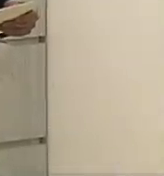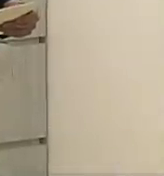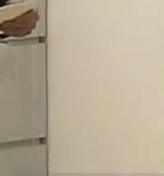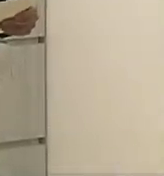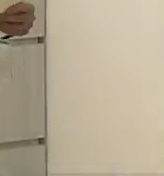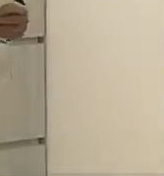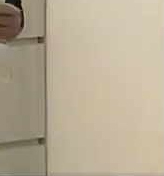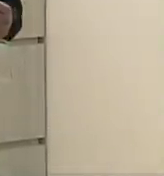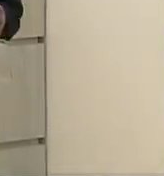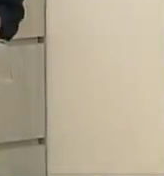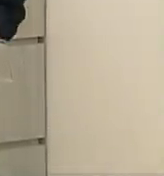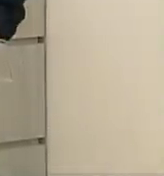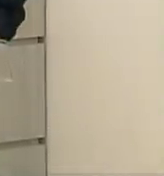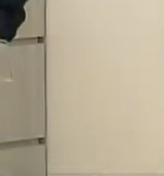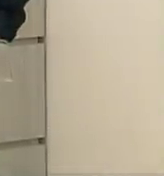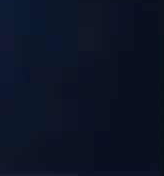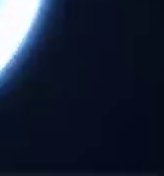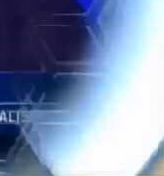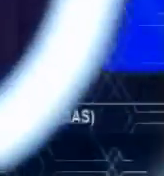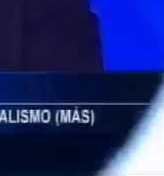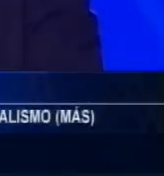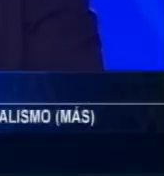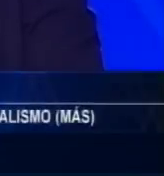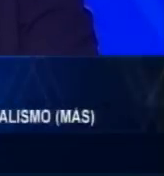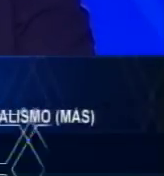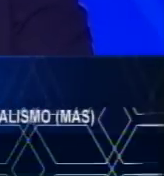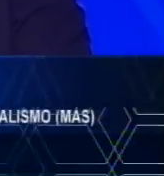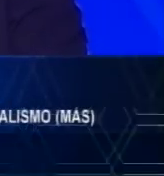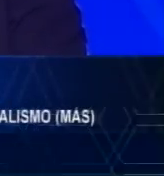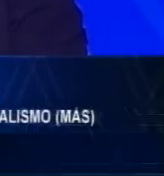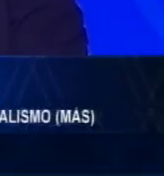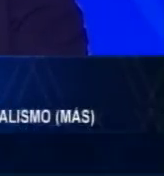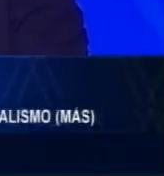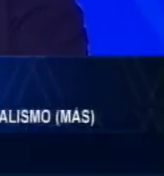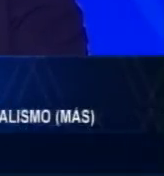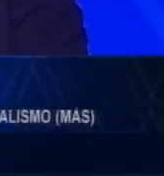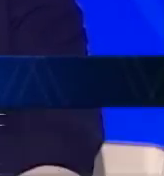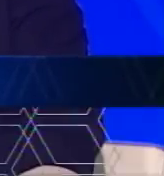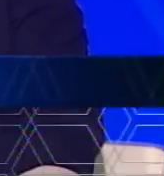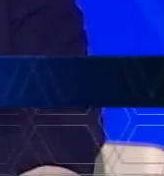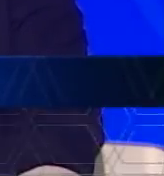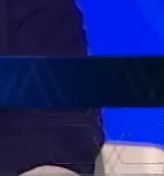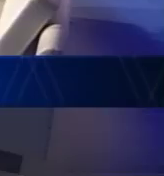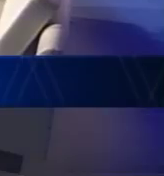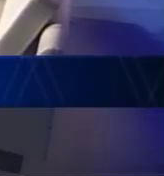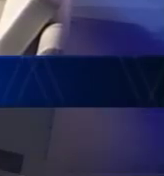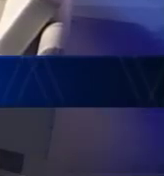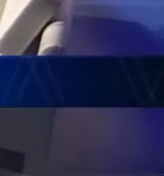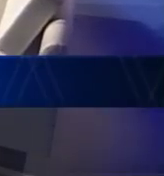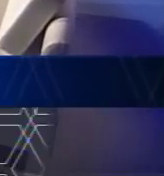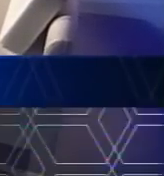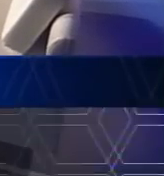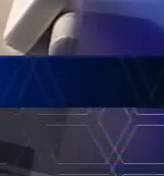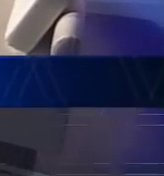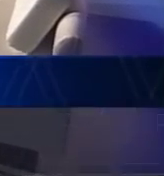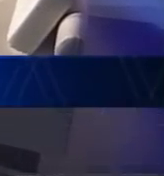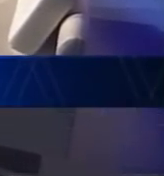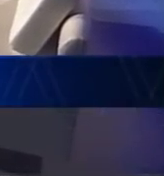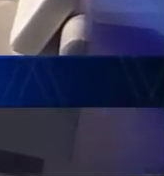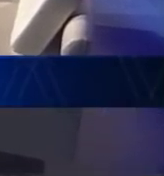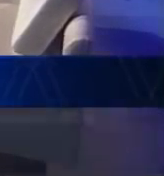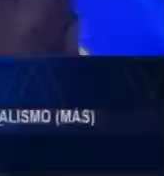salud en el municipio sucre no siga en el juego secretario del manse felipe mujica asegura que la abstención